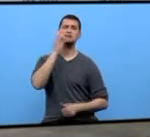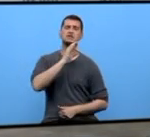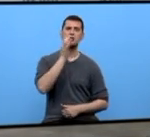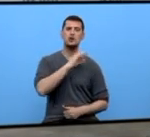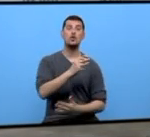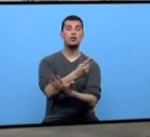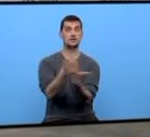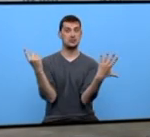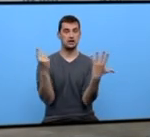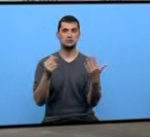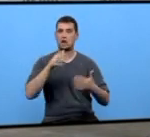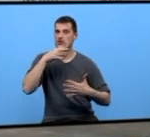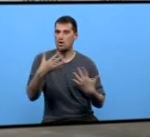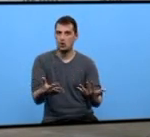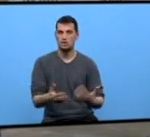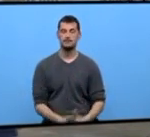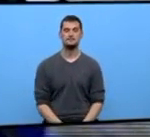XVI.